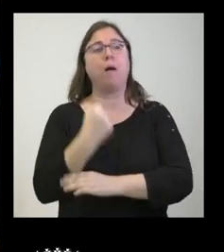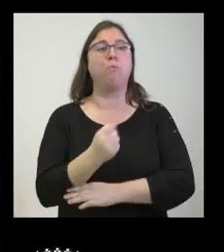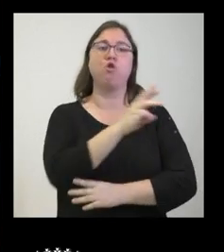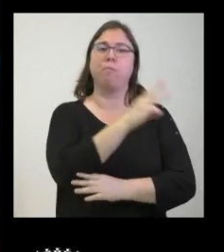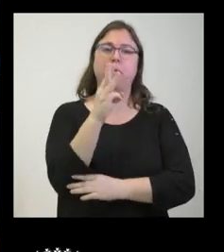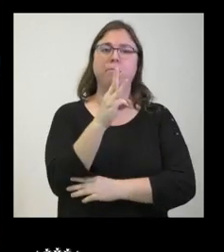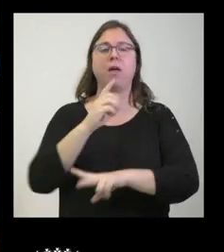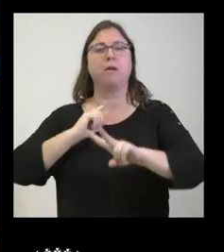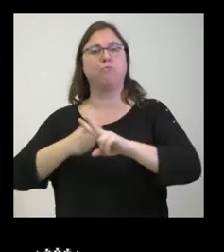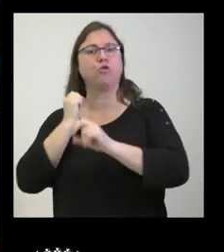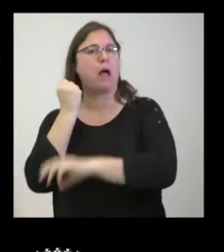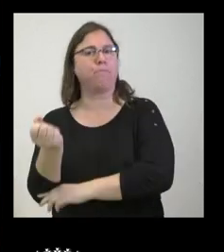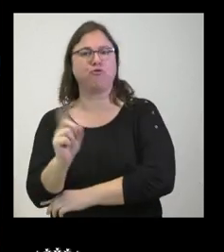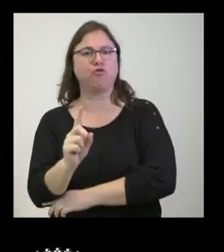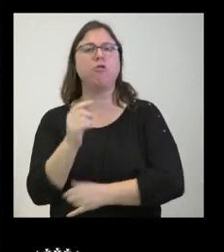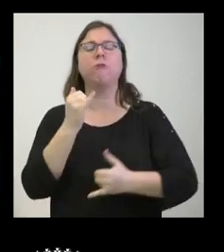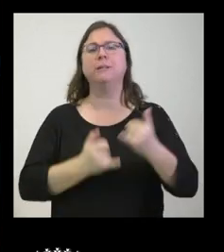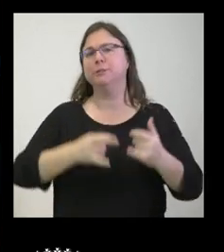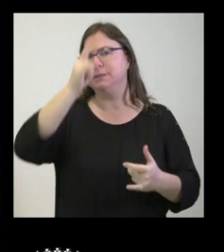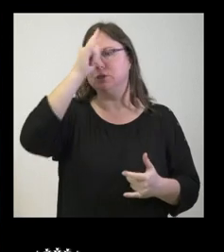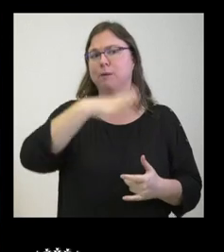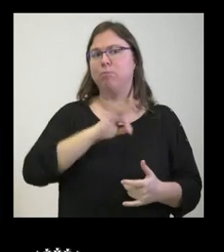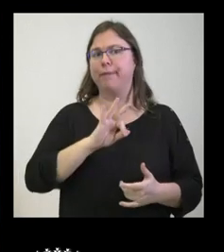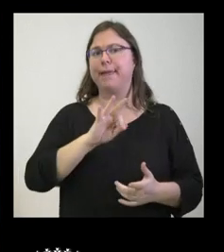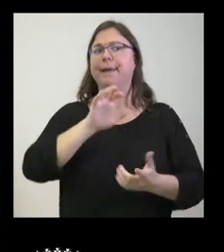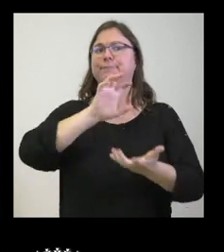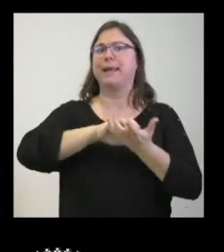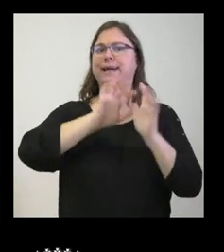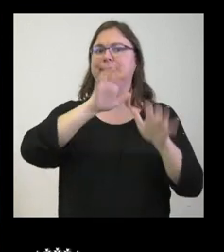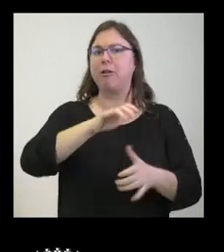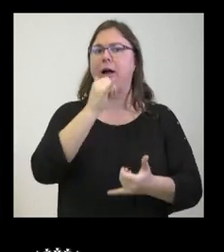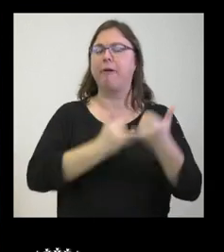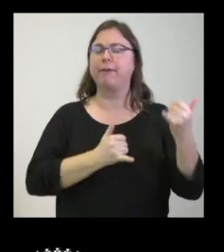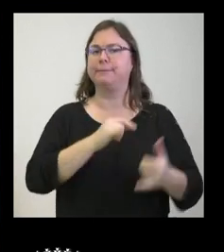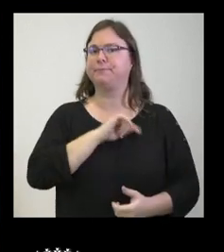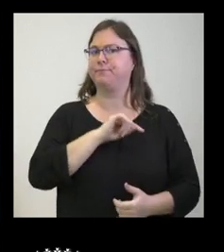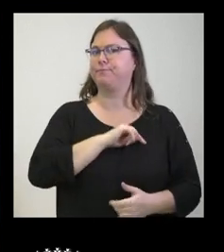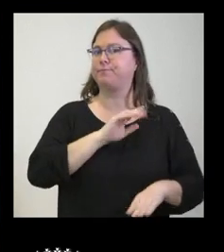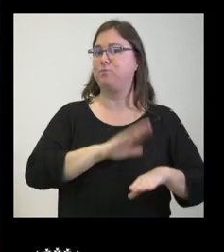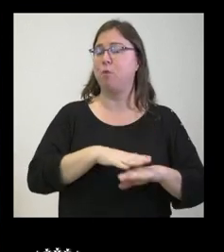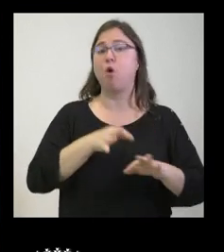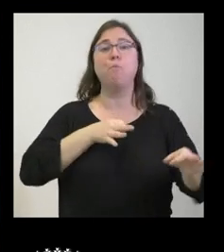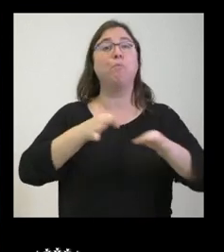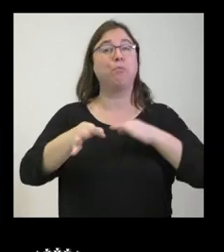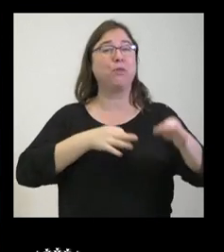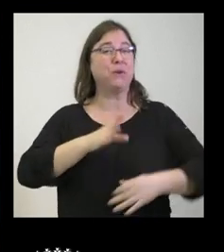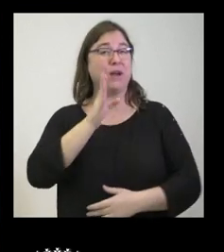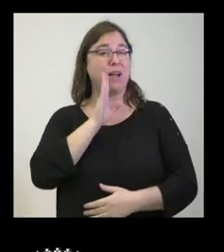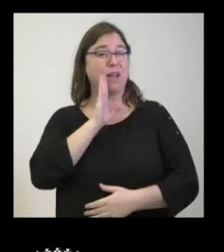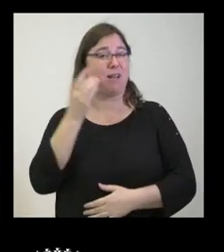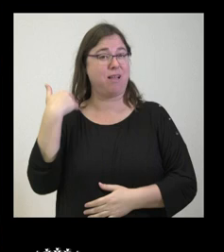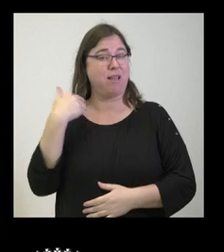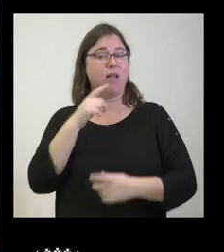por Vox y que puede hacer no sé si en este caso Castileón se puede sentir aludida por aquel protocolo que en su día